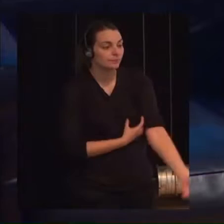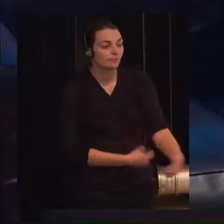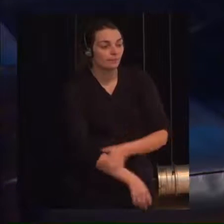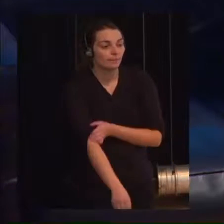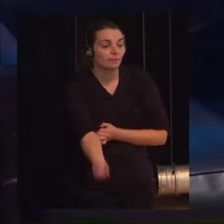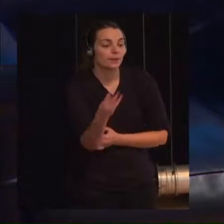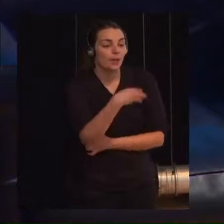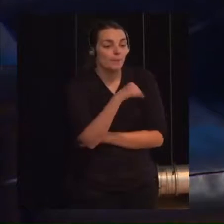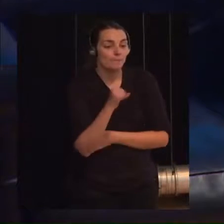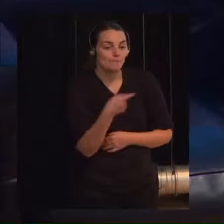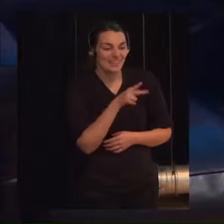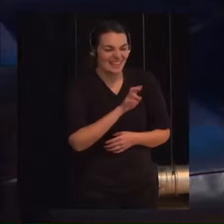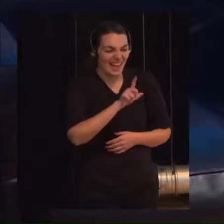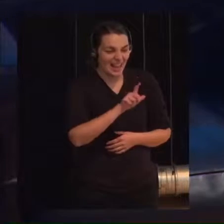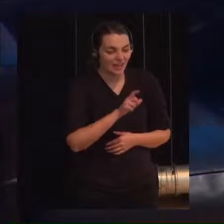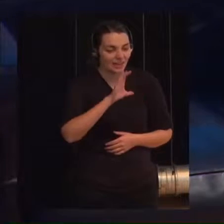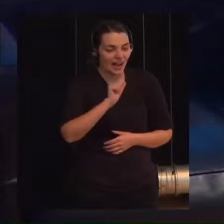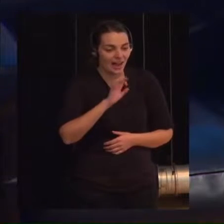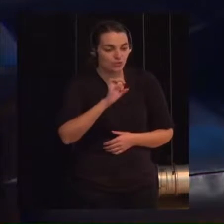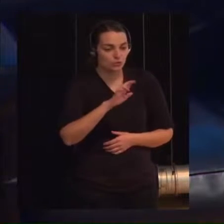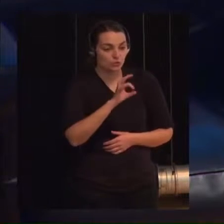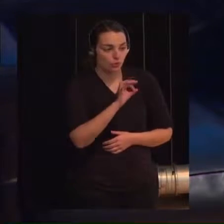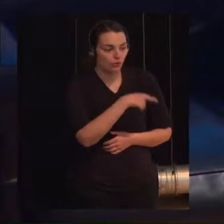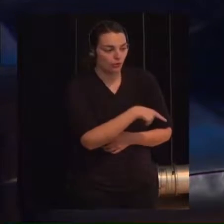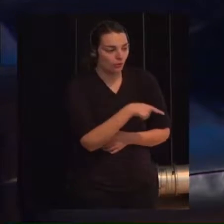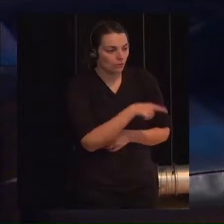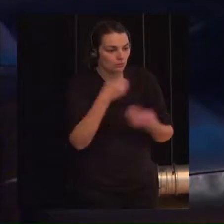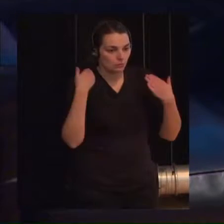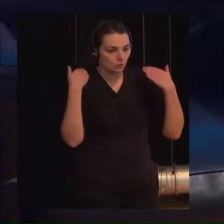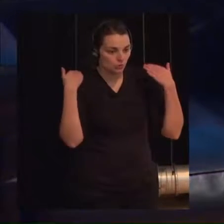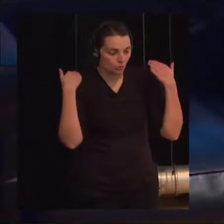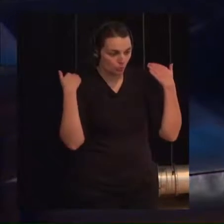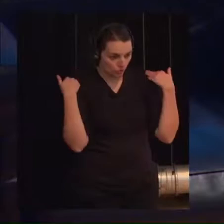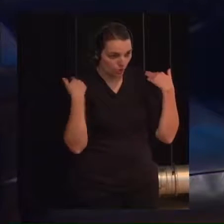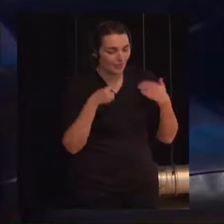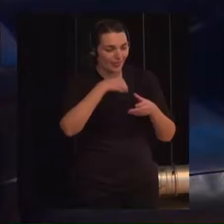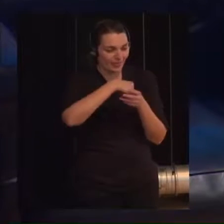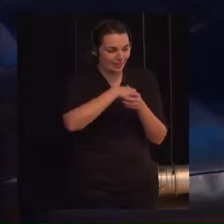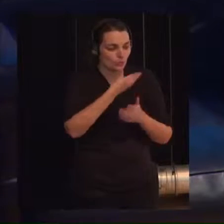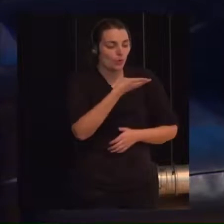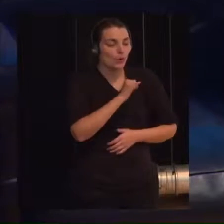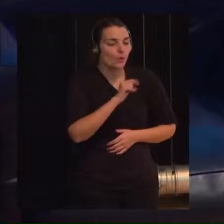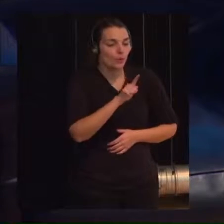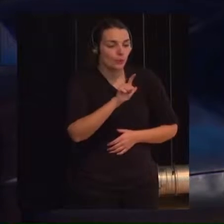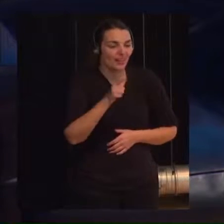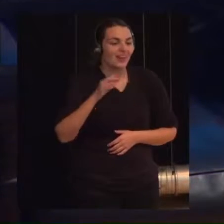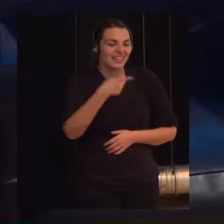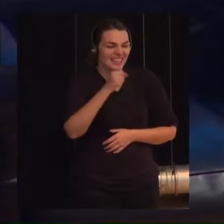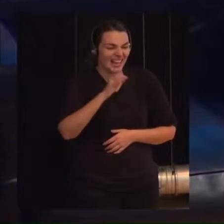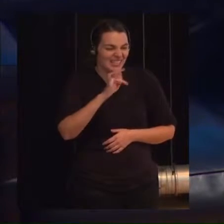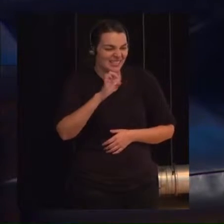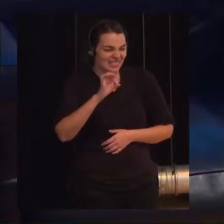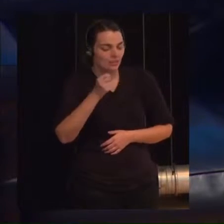es el responsable de los partenariados estratégicos de la Fundación Gates con los medios de comunicación.